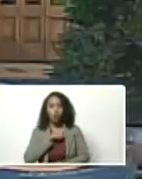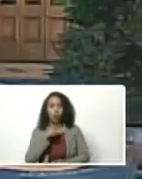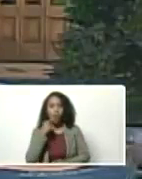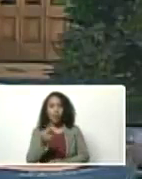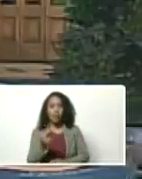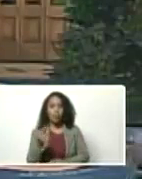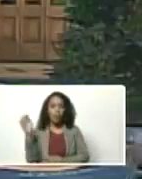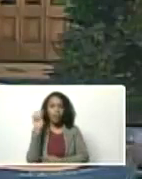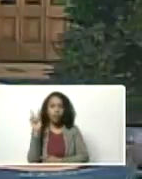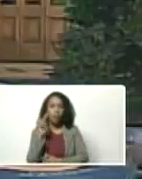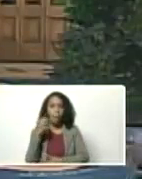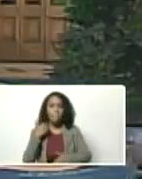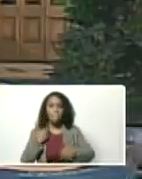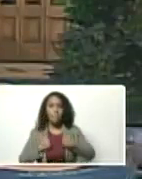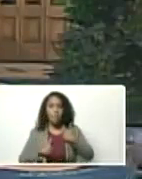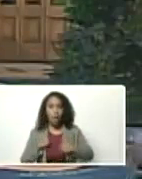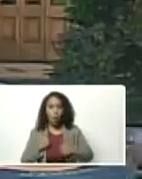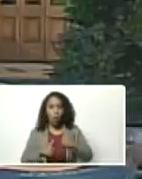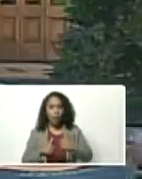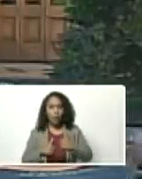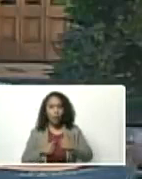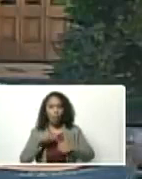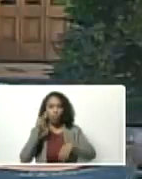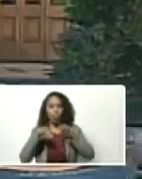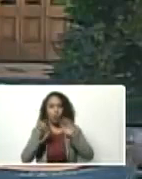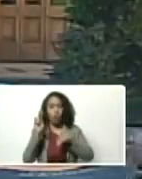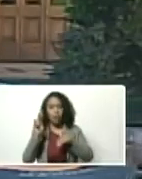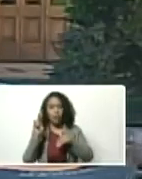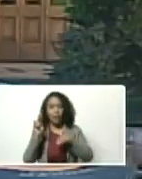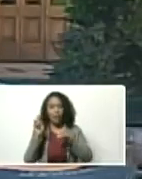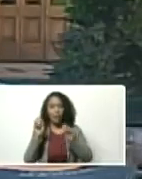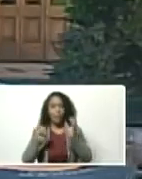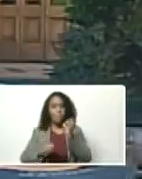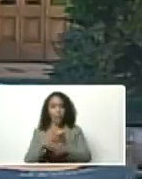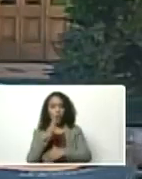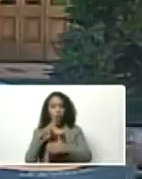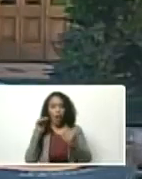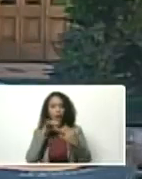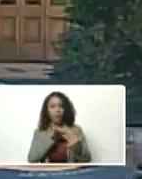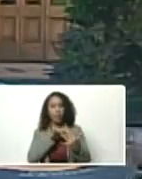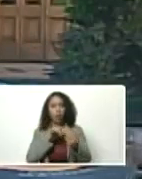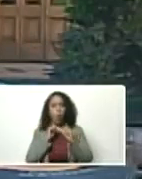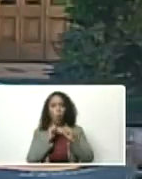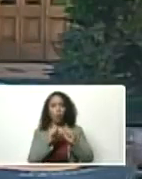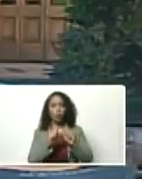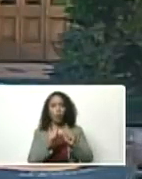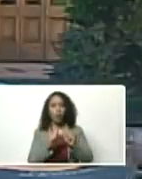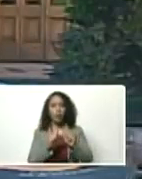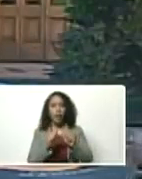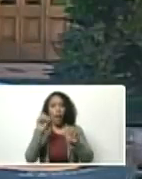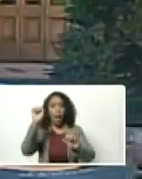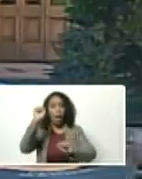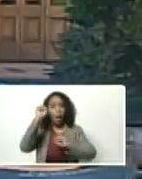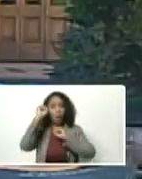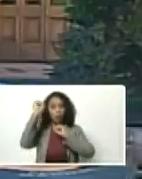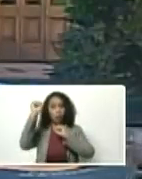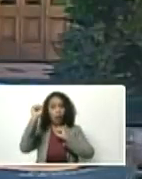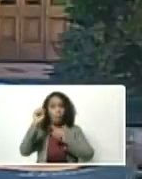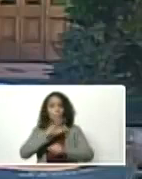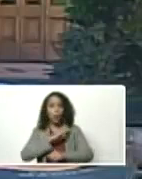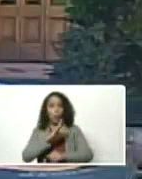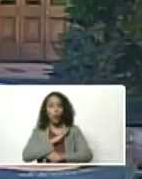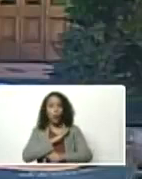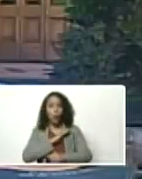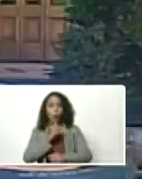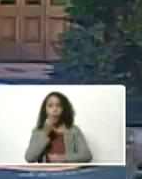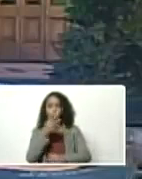Venezuela, miércoles 12 de mayo, la batalla continúa y la victoria nos pertenece.